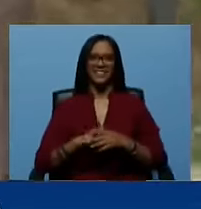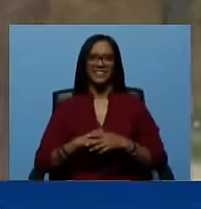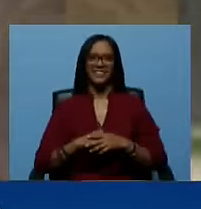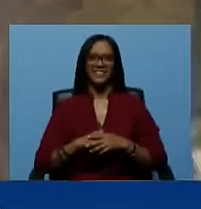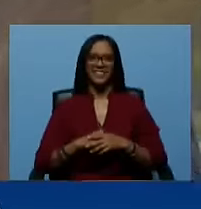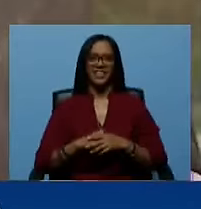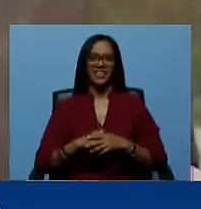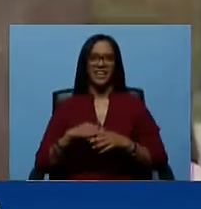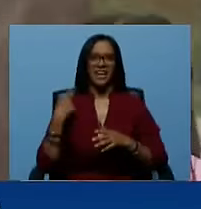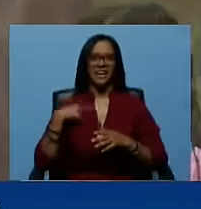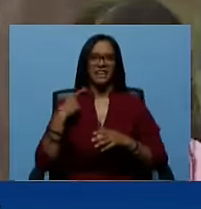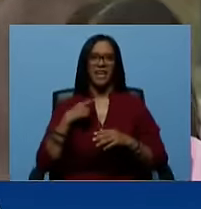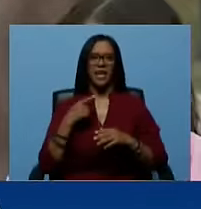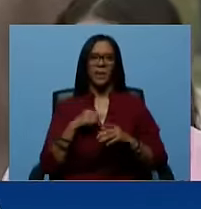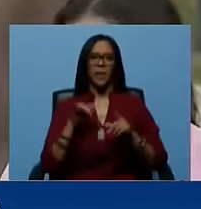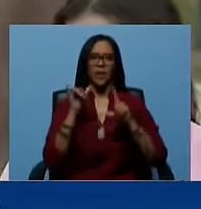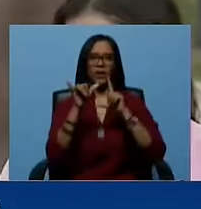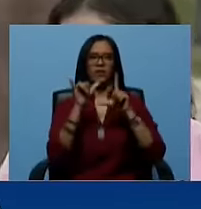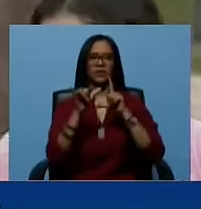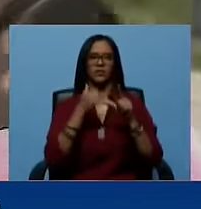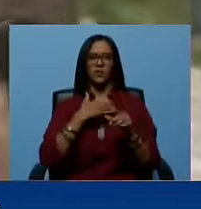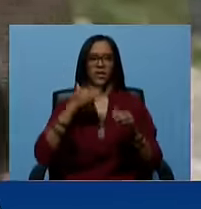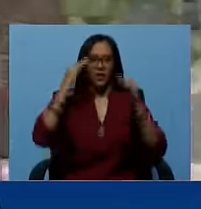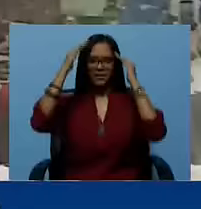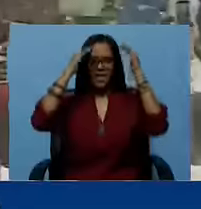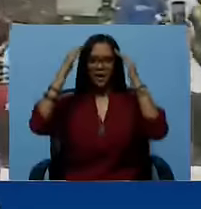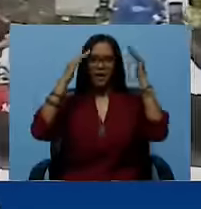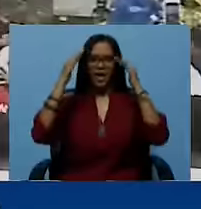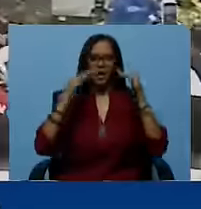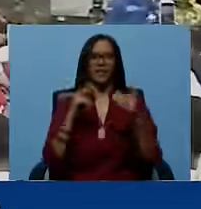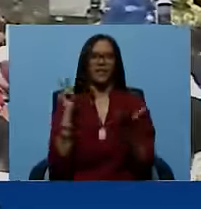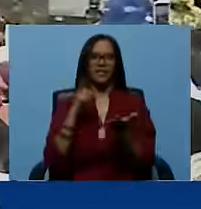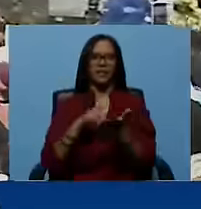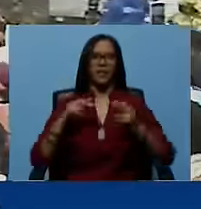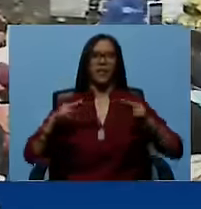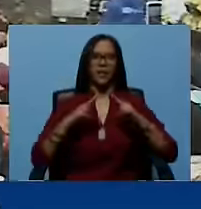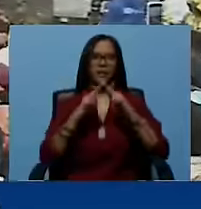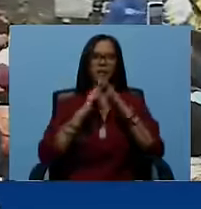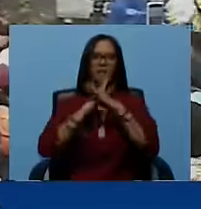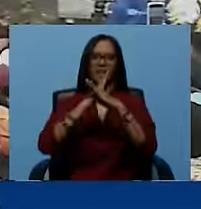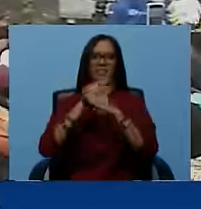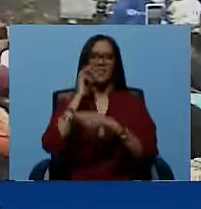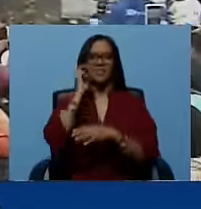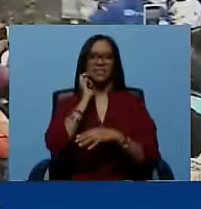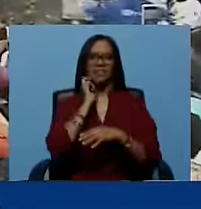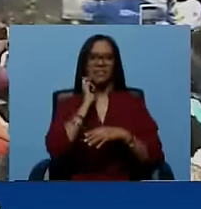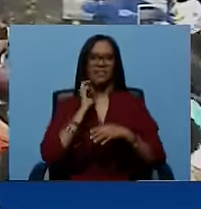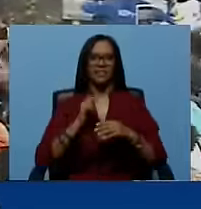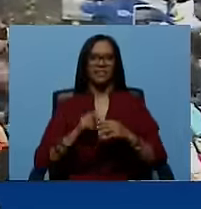Aquí tenemos a unos influencers, yo quiero saludarlos, que han llegado al encuentro antifascista.